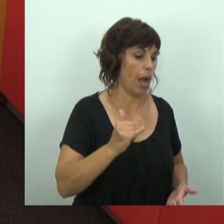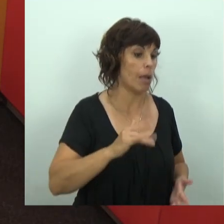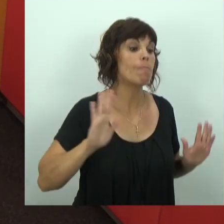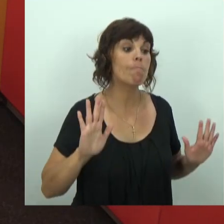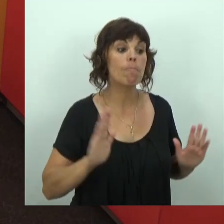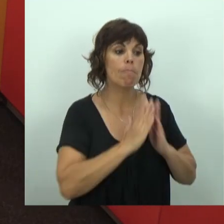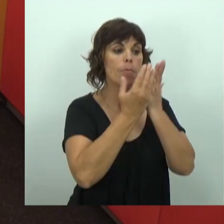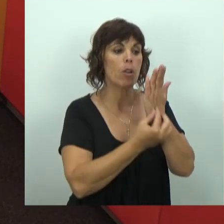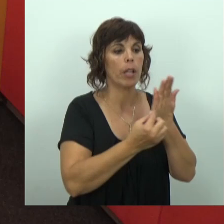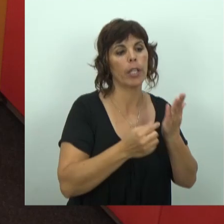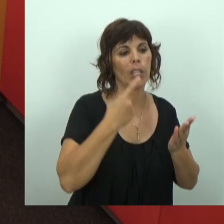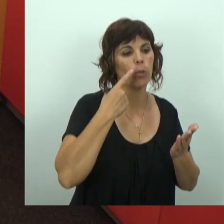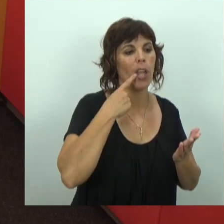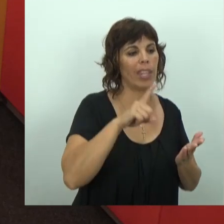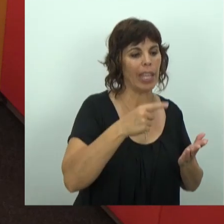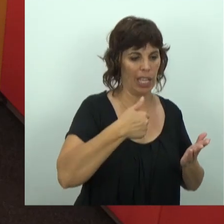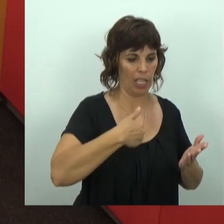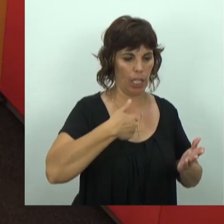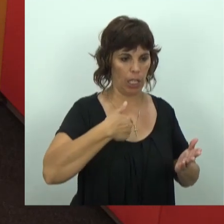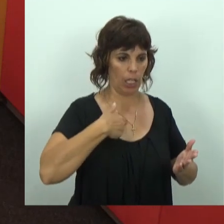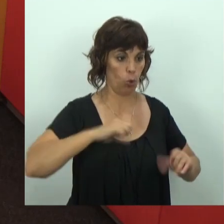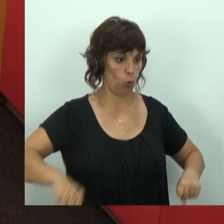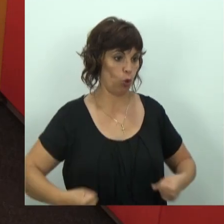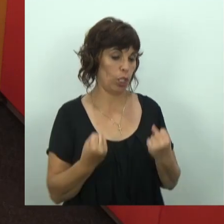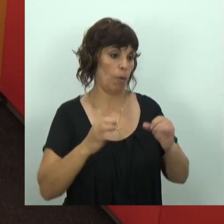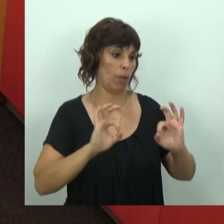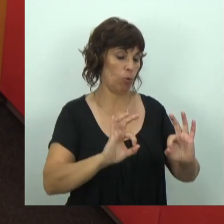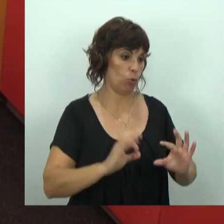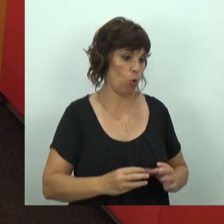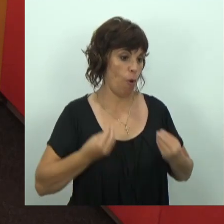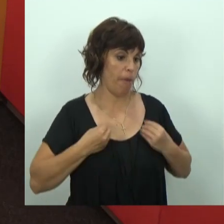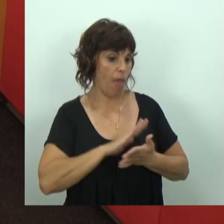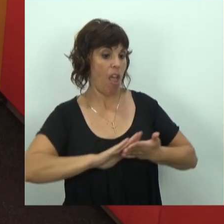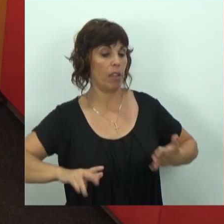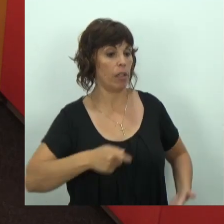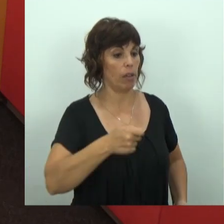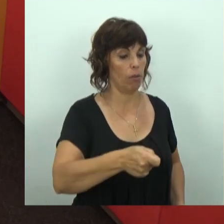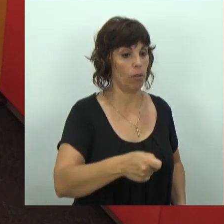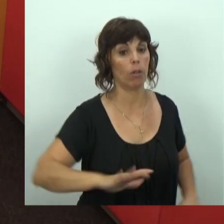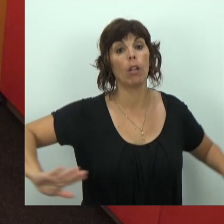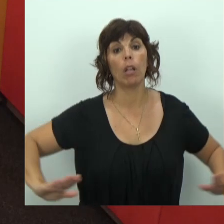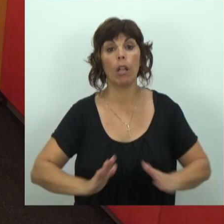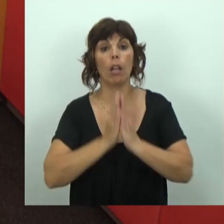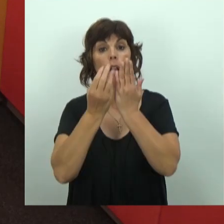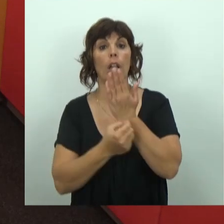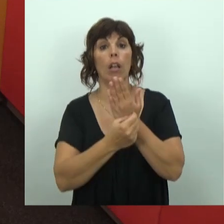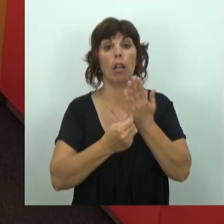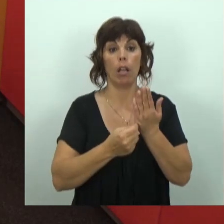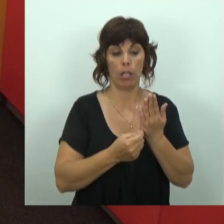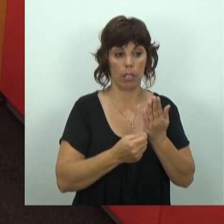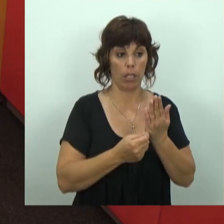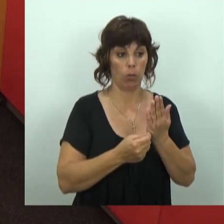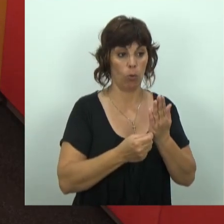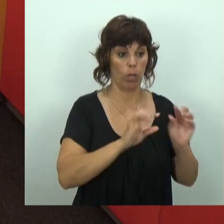¿Sabes? Es la Escritura que nos lleva a la presencia, y es la